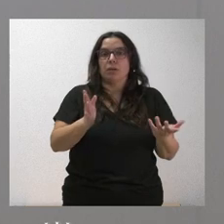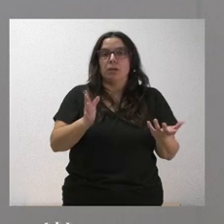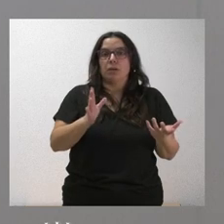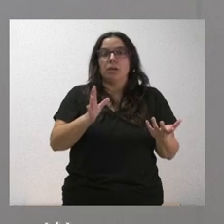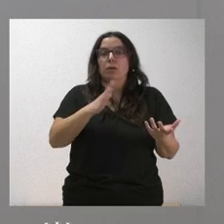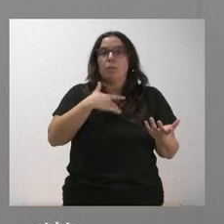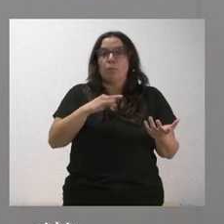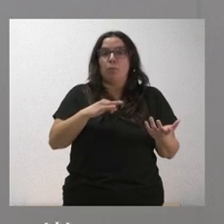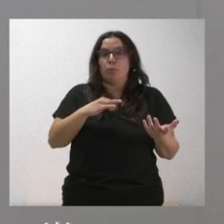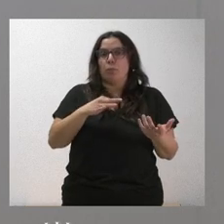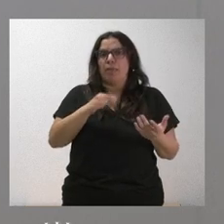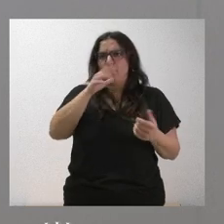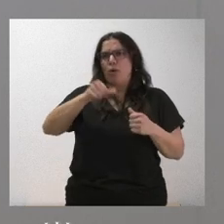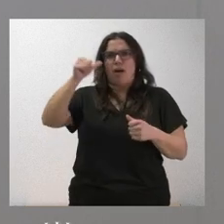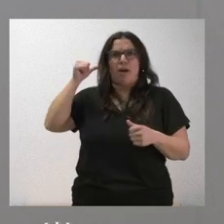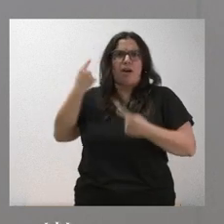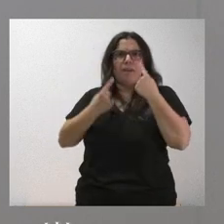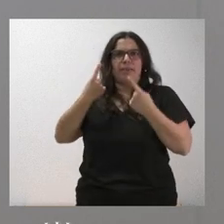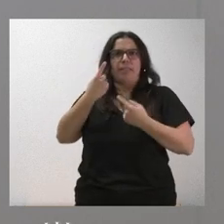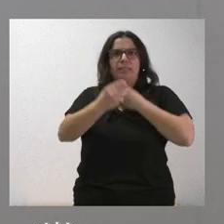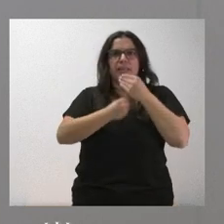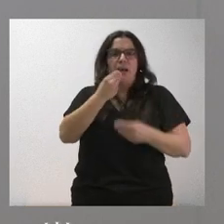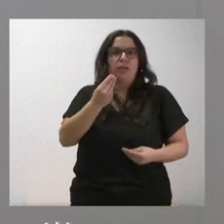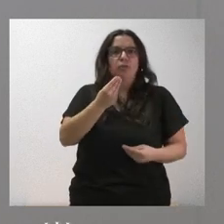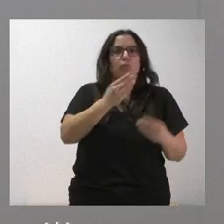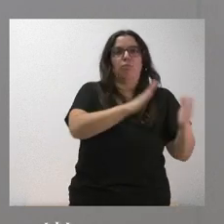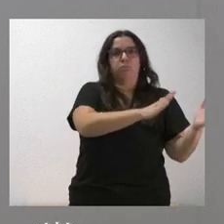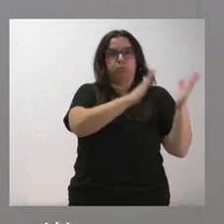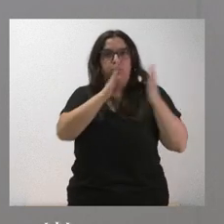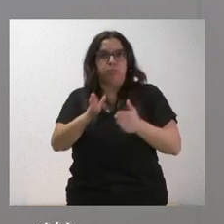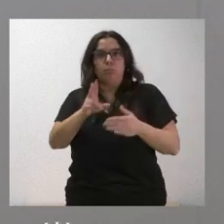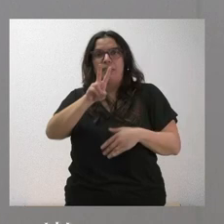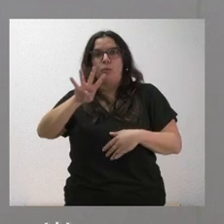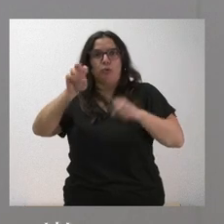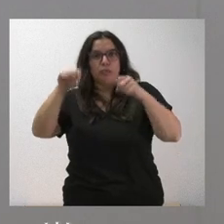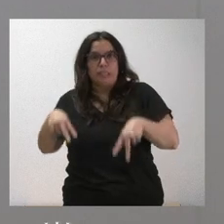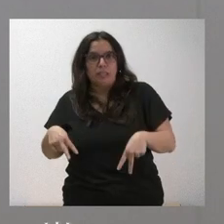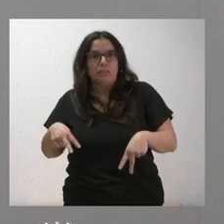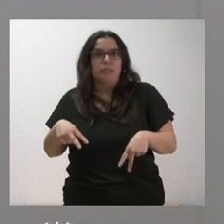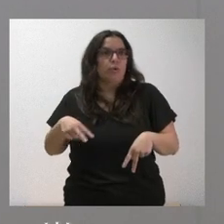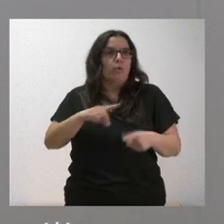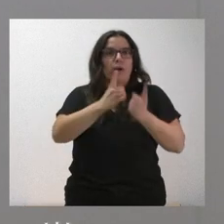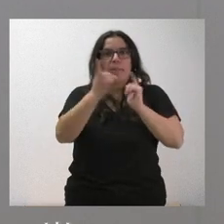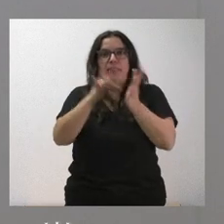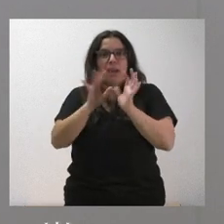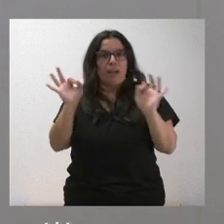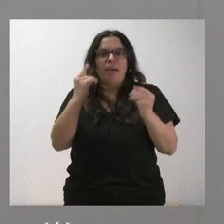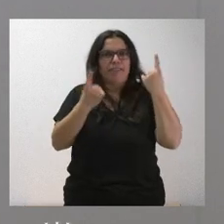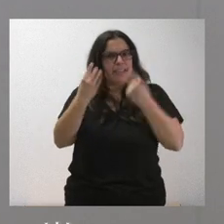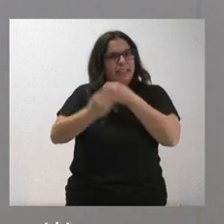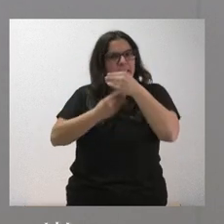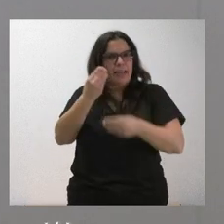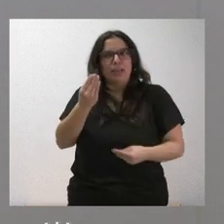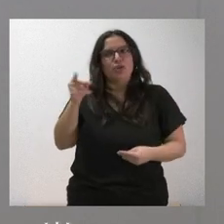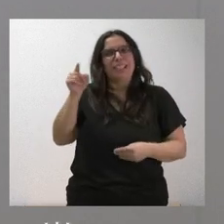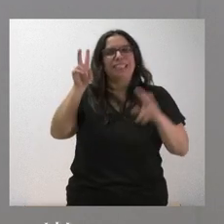veces cuando el 23 de abril sea fiesta Pues el día 24 no lo sea no se traslade a otro día lo hemos hecho en otras ocasiones no se entra en